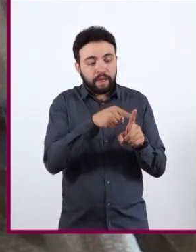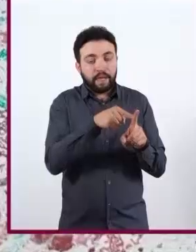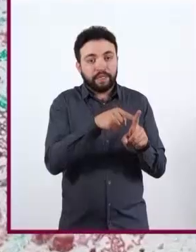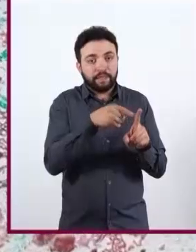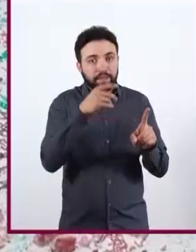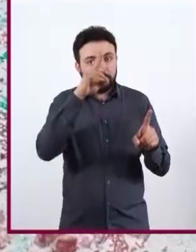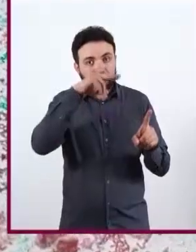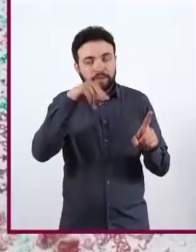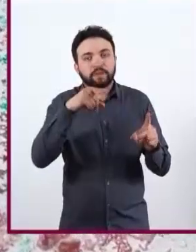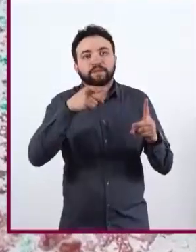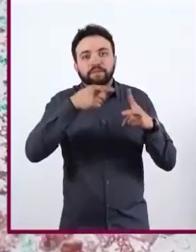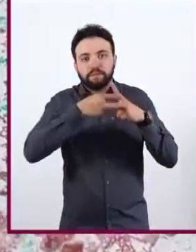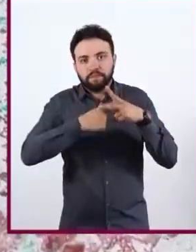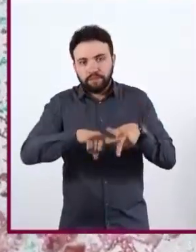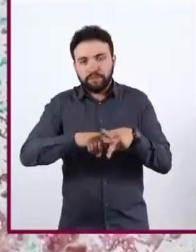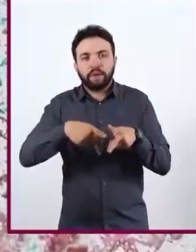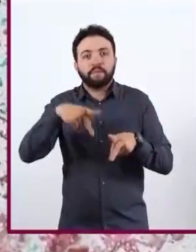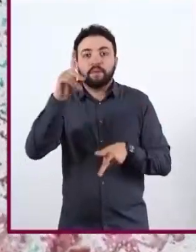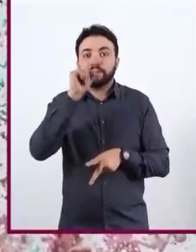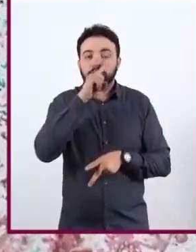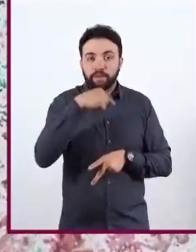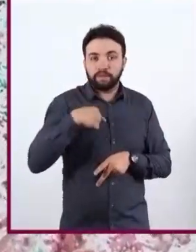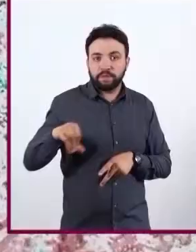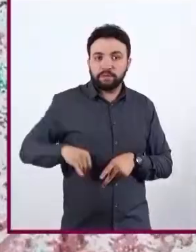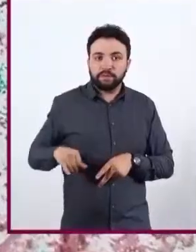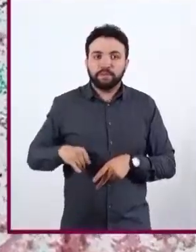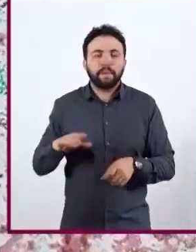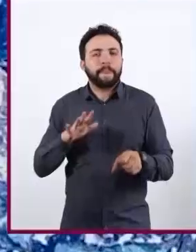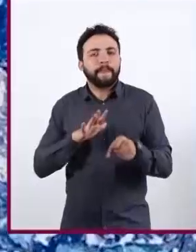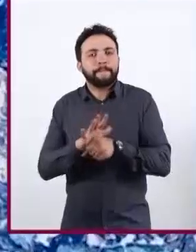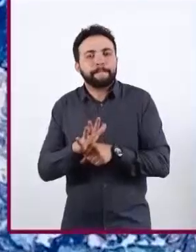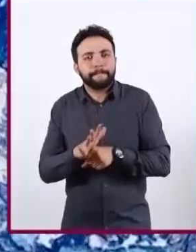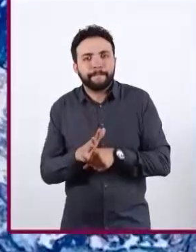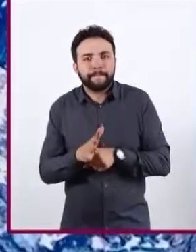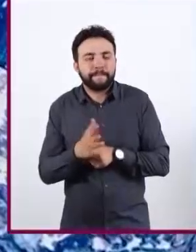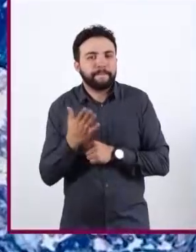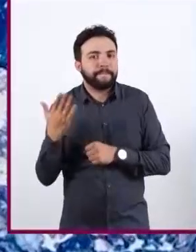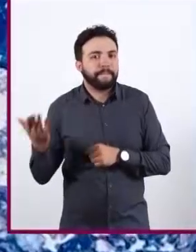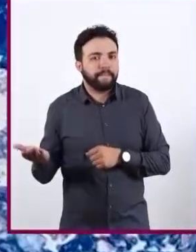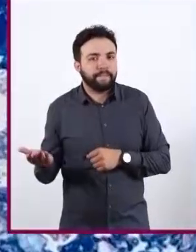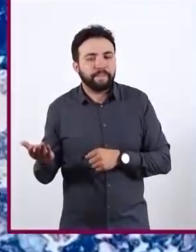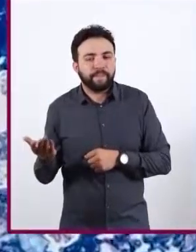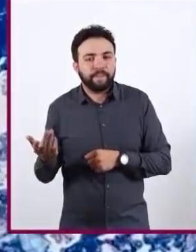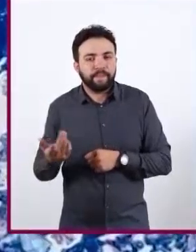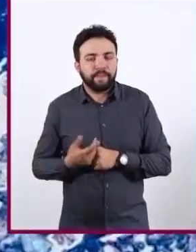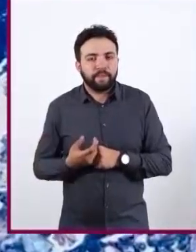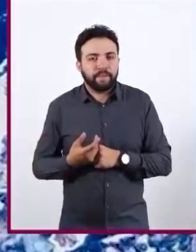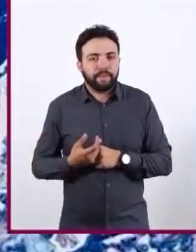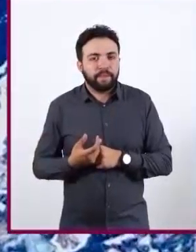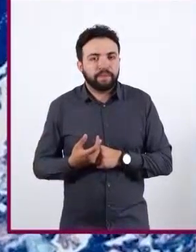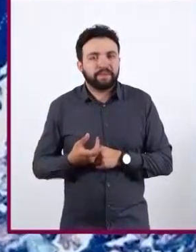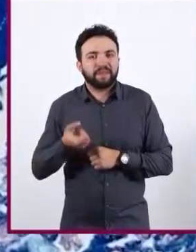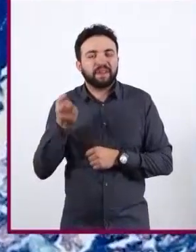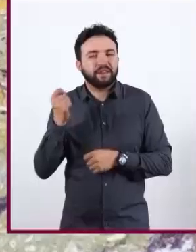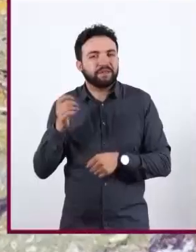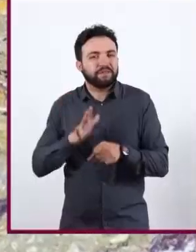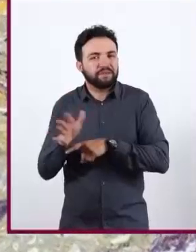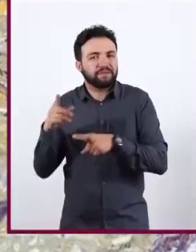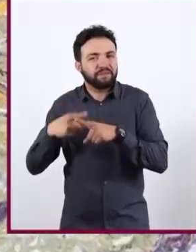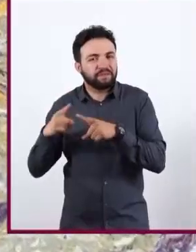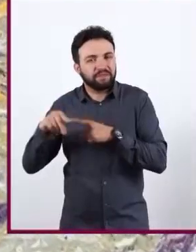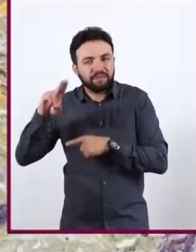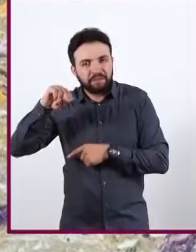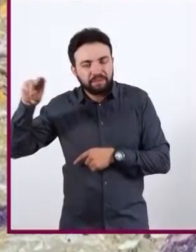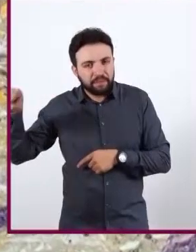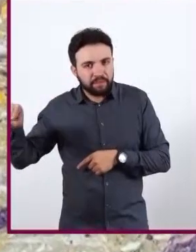conceptualmente lo que me ha interesado es ver cuál es, por un lado, el tipo de pintura que